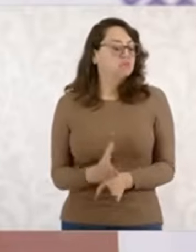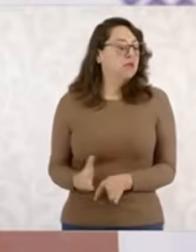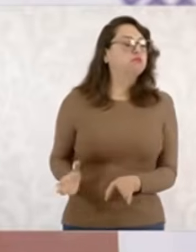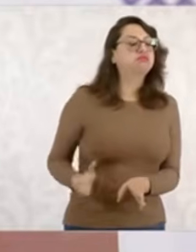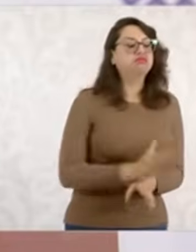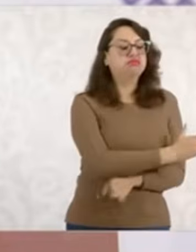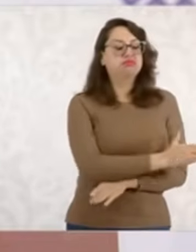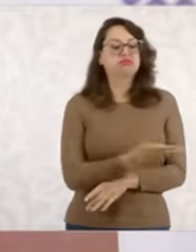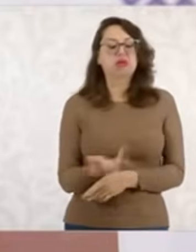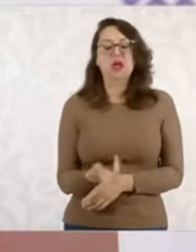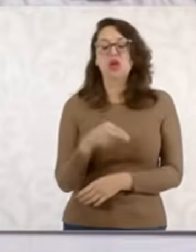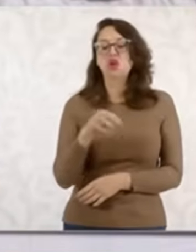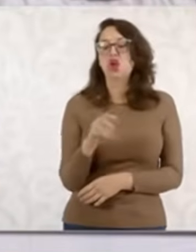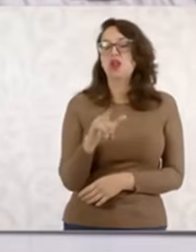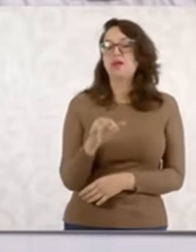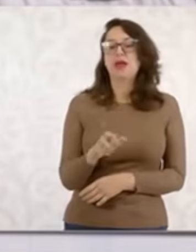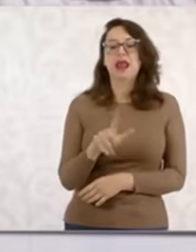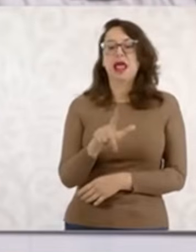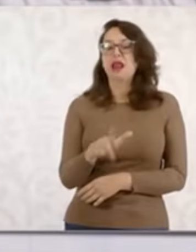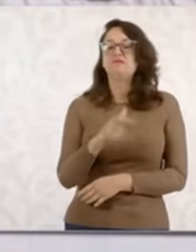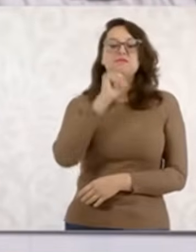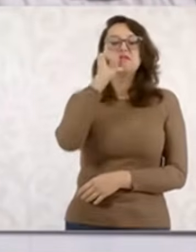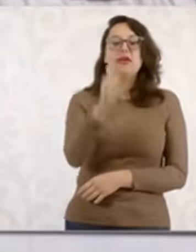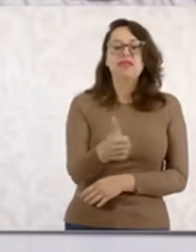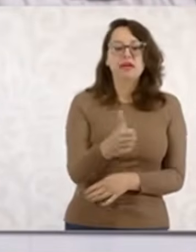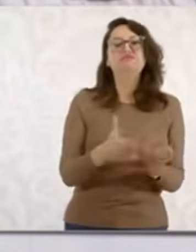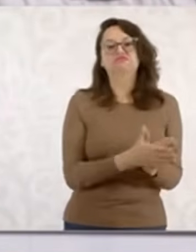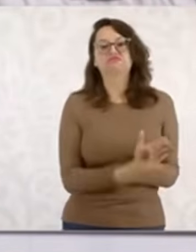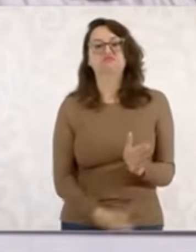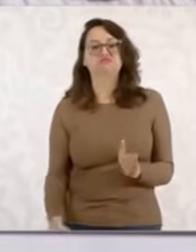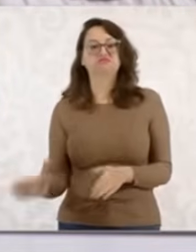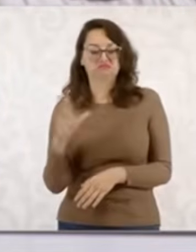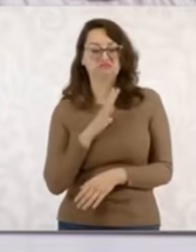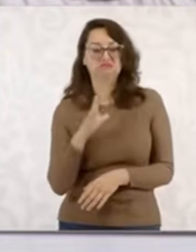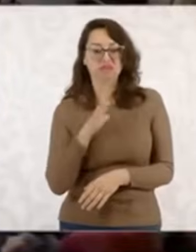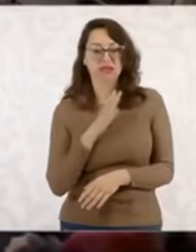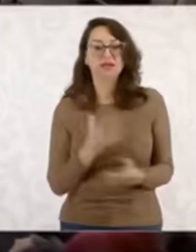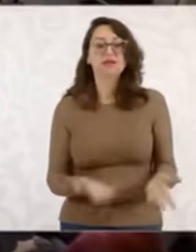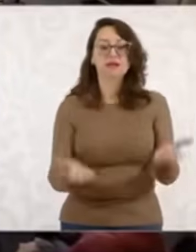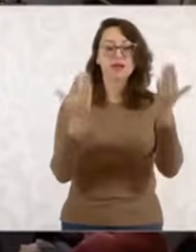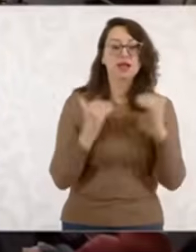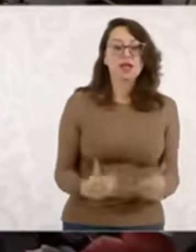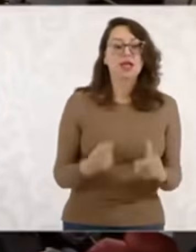36 años del periodo neoliberal. Bueno, vamos a las preguntas.